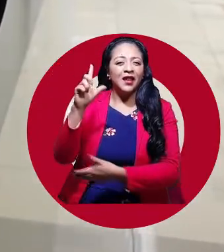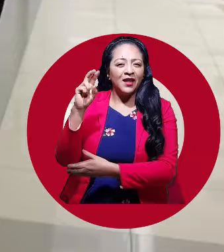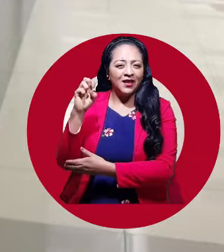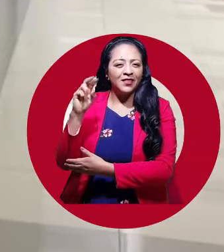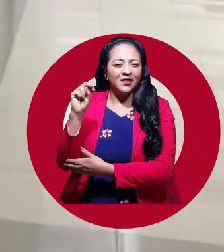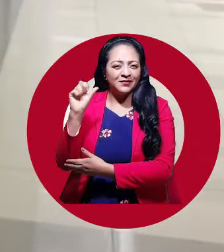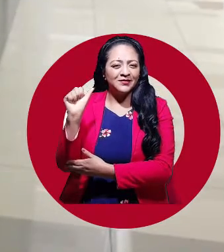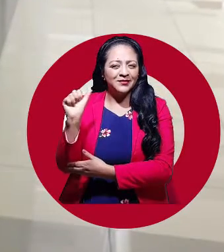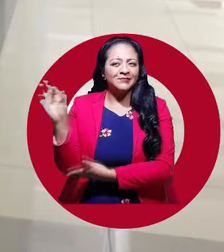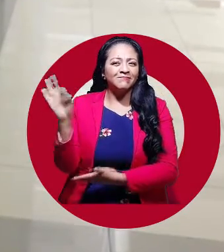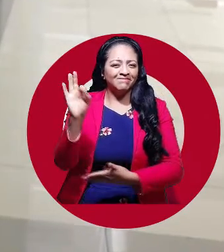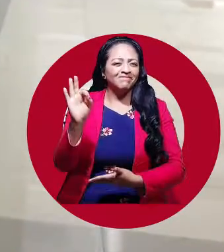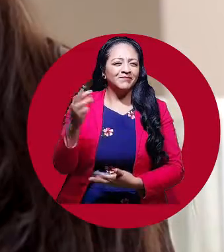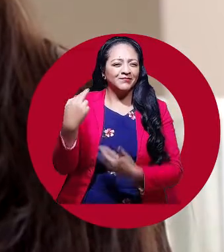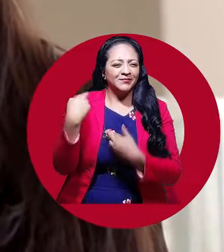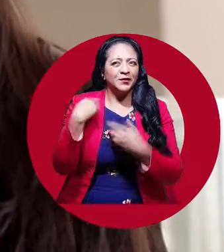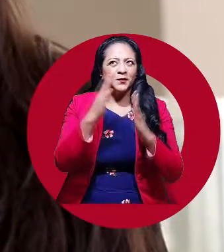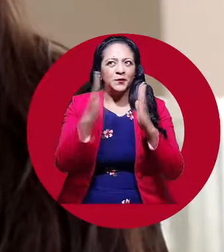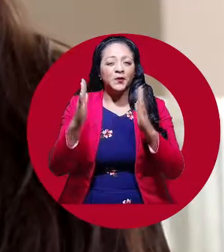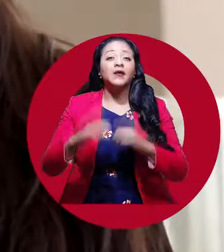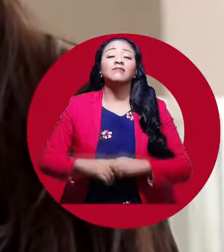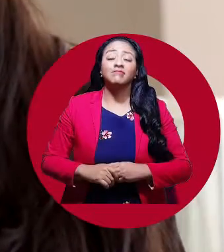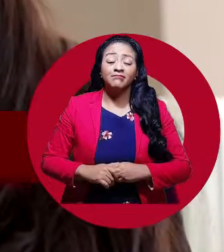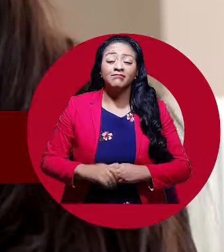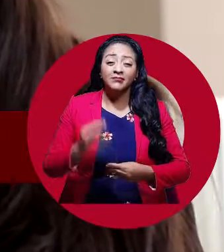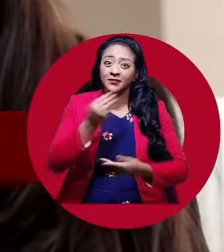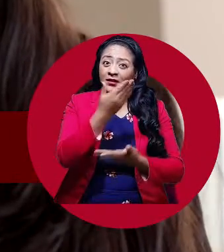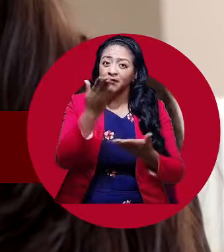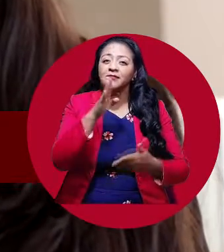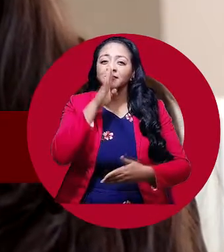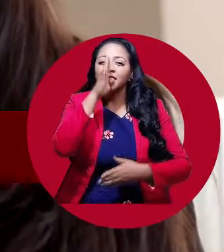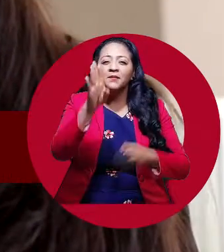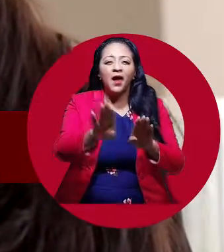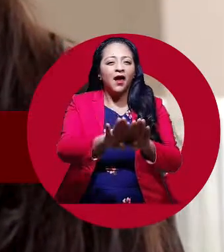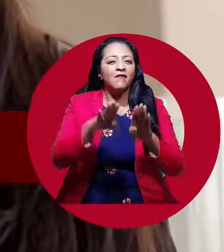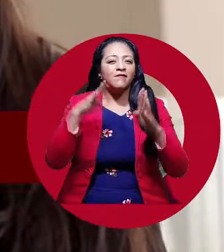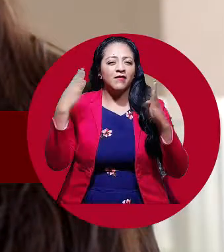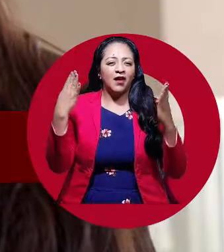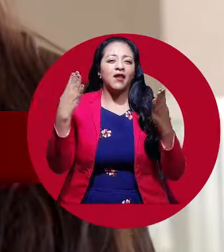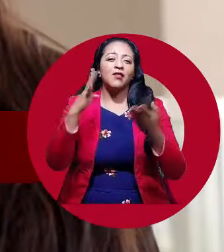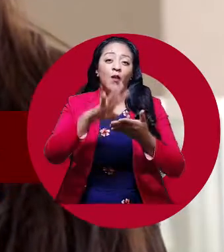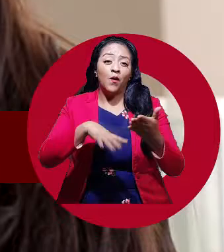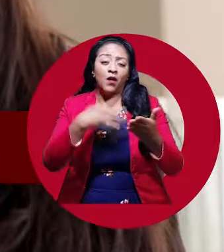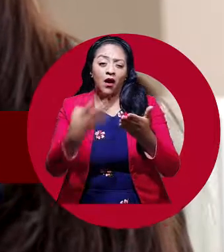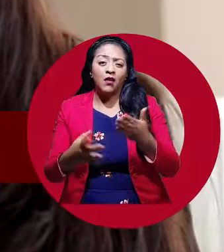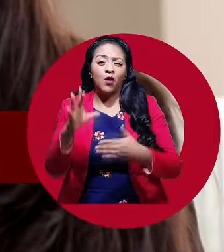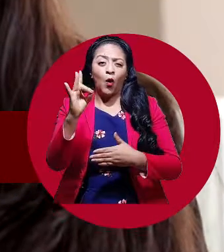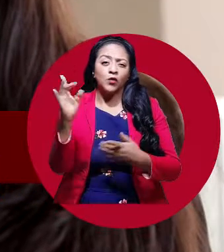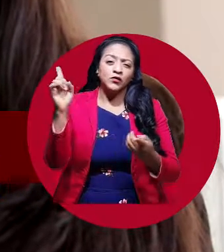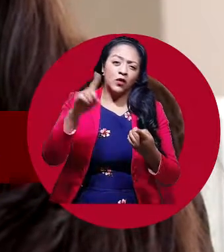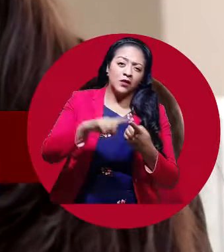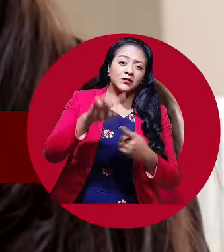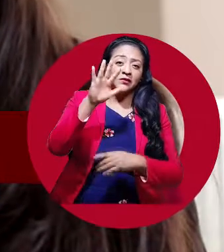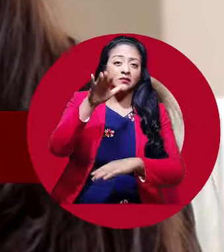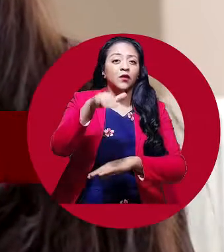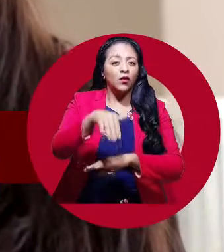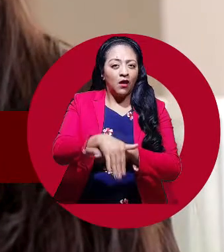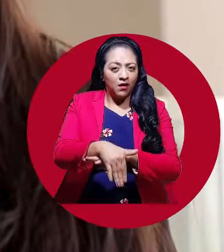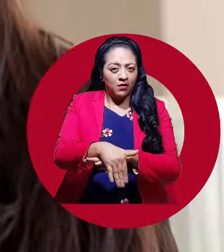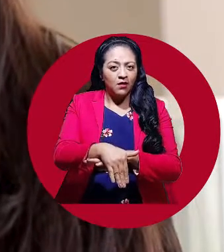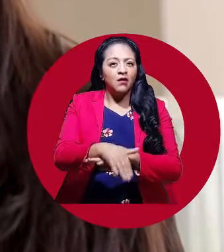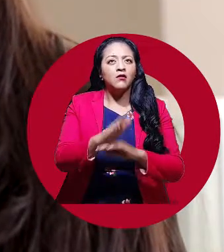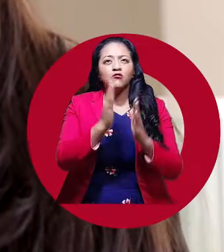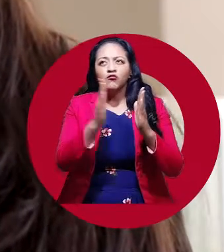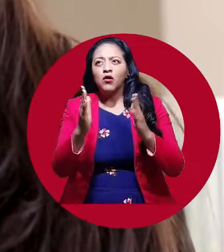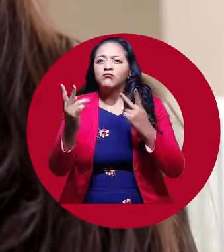Tianga, bibliotecaria Delgado Otavalo. La biblioteca siempre está abierta en el horario de 8 de la mañana a 17